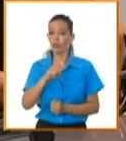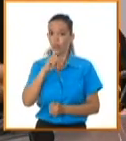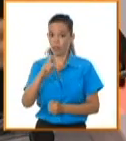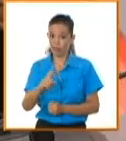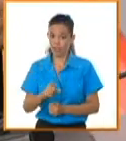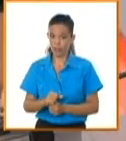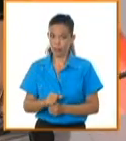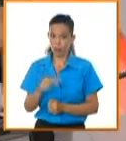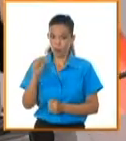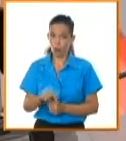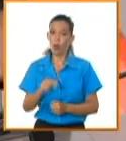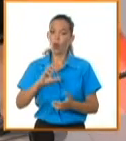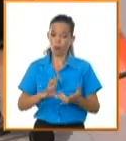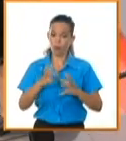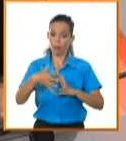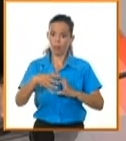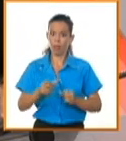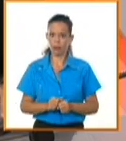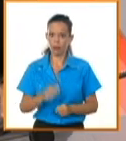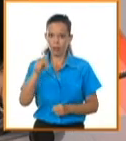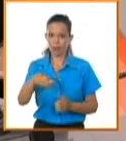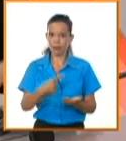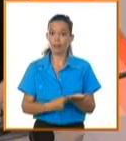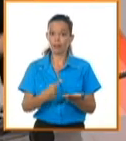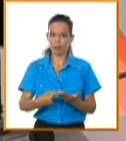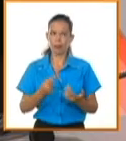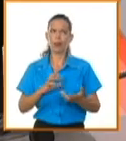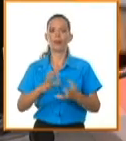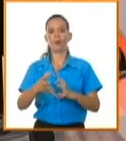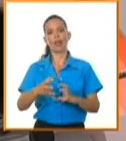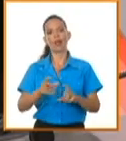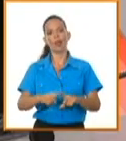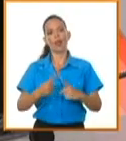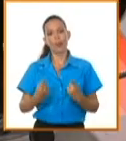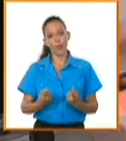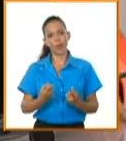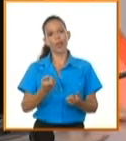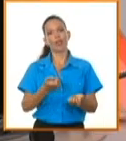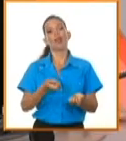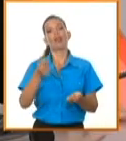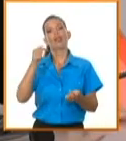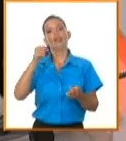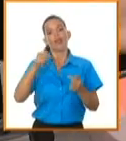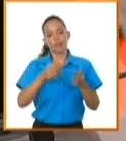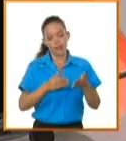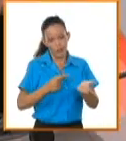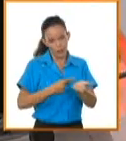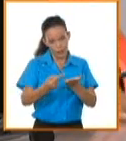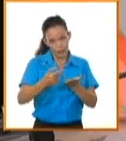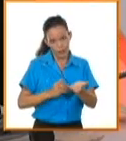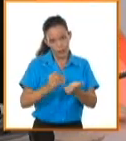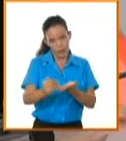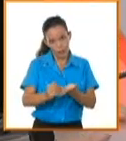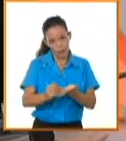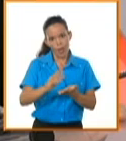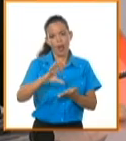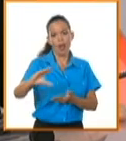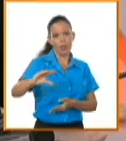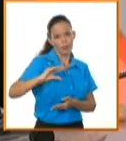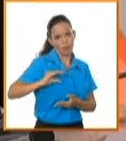complicado y esta semana sobre todo en particular es muy complicada porque es la semana de los salarios de muchas cosas a la gente que sale de